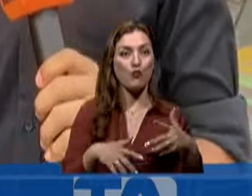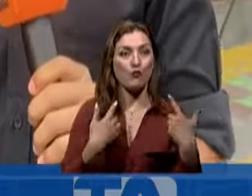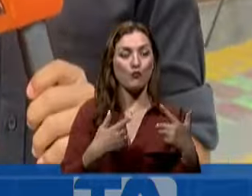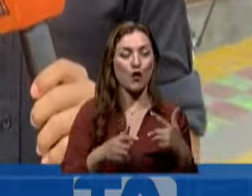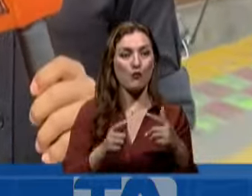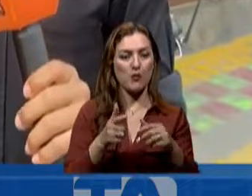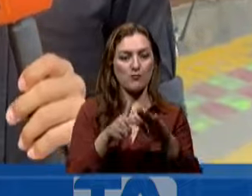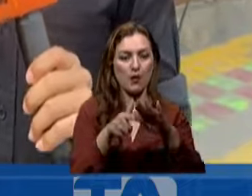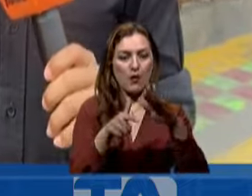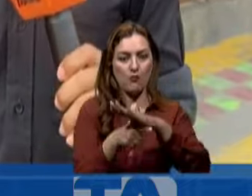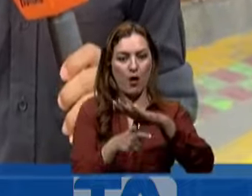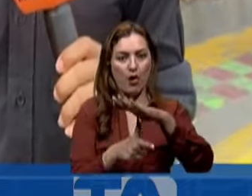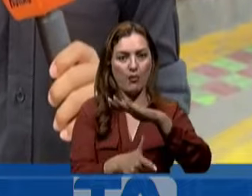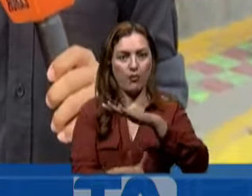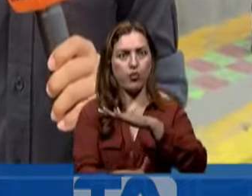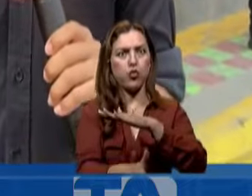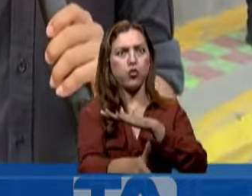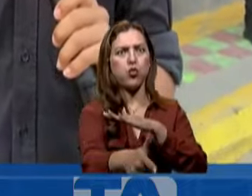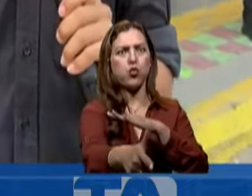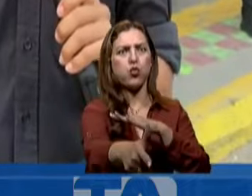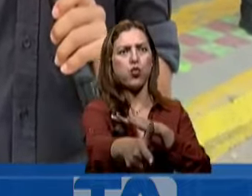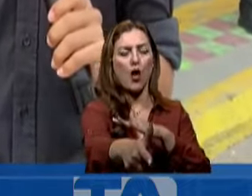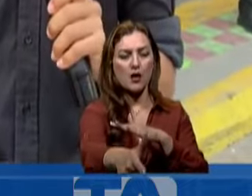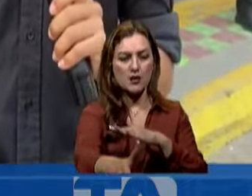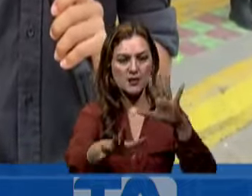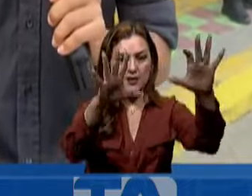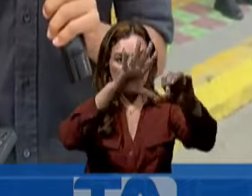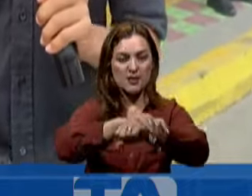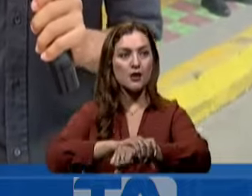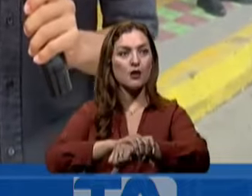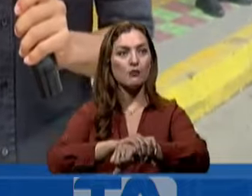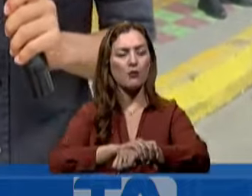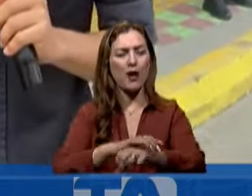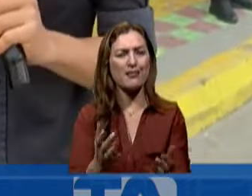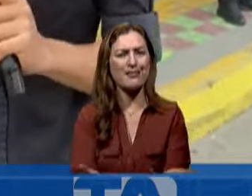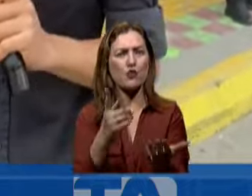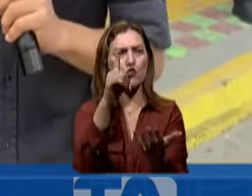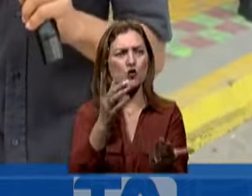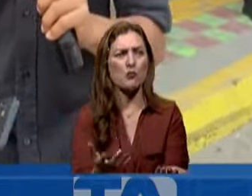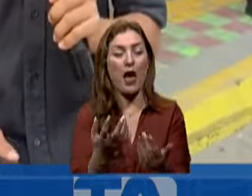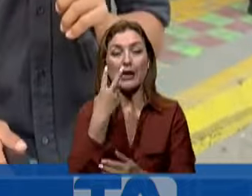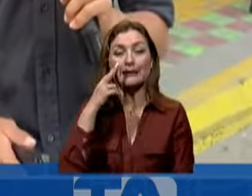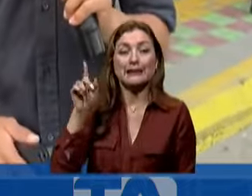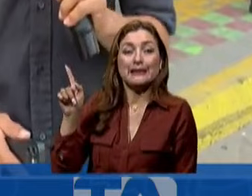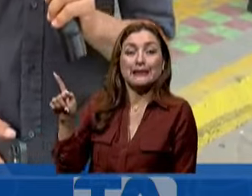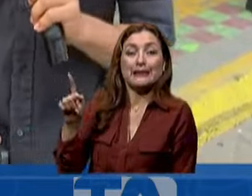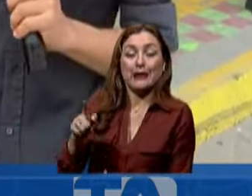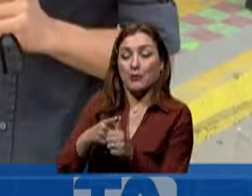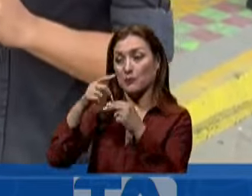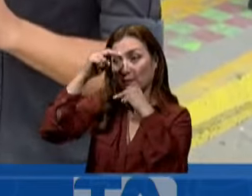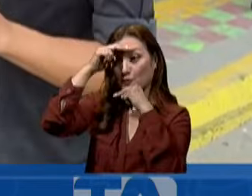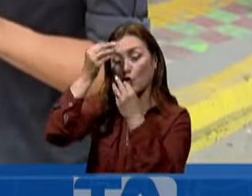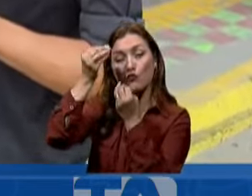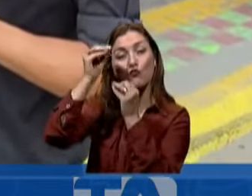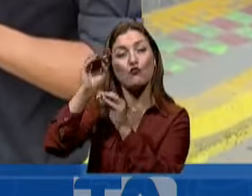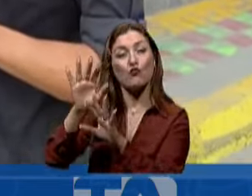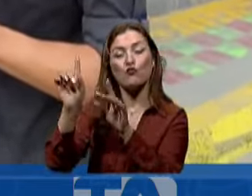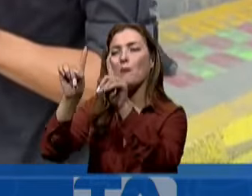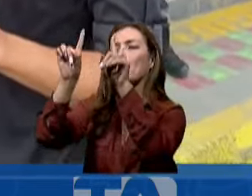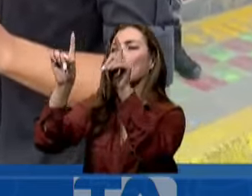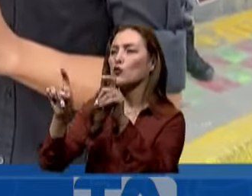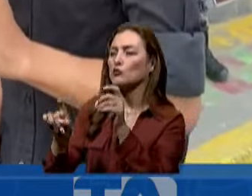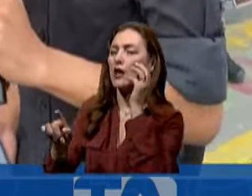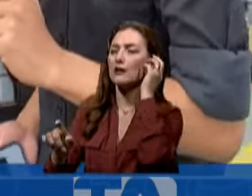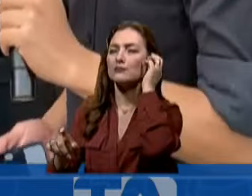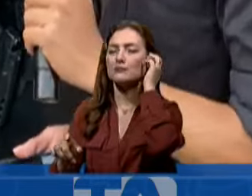a un semisumergible que transportaba 1,5 toneladas de droga. Justamente esto es una primicia que nosotros tenemos y queremos